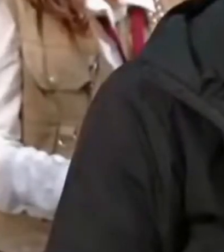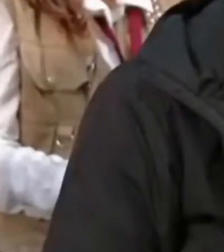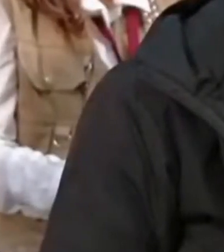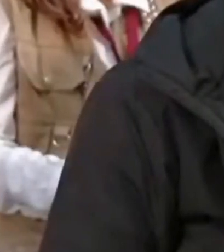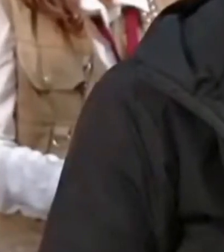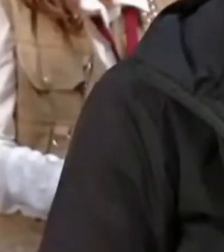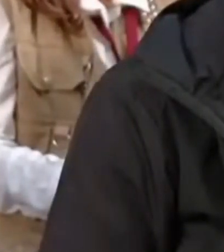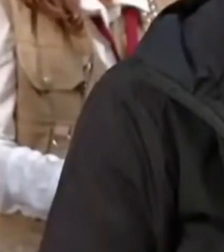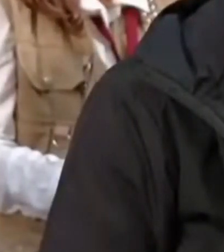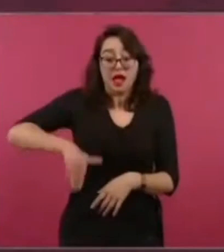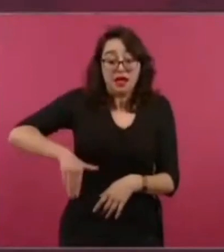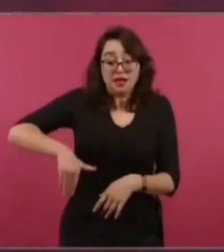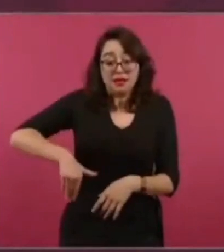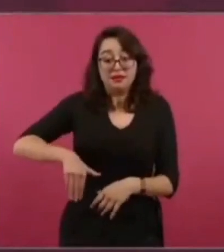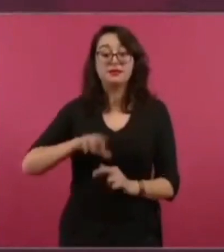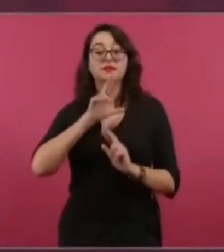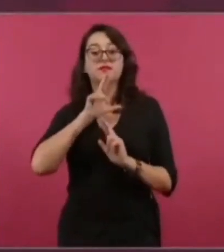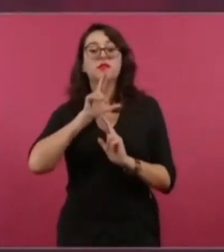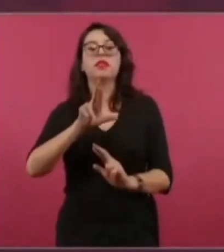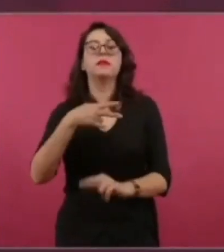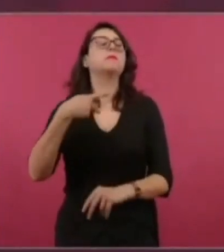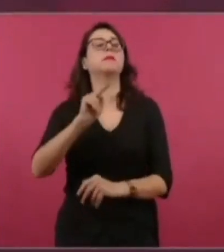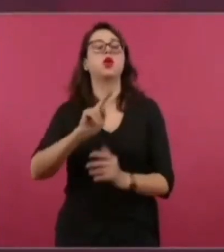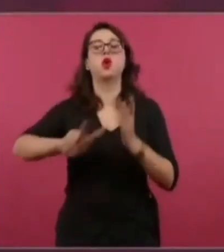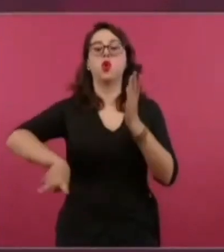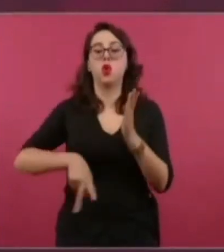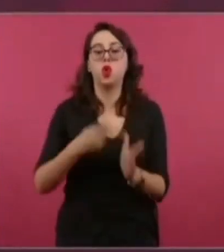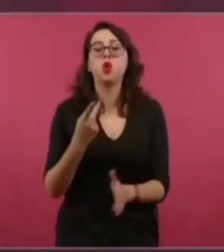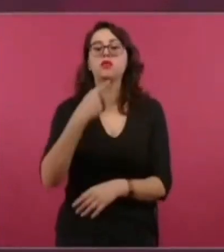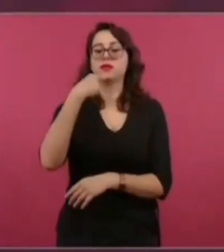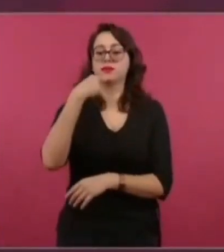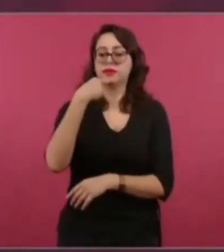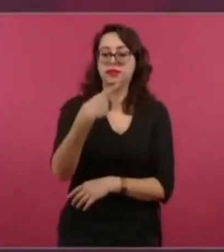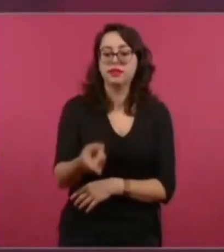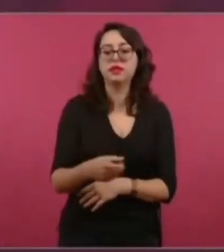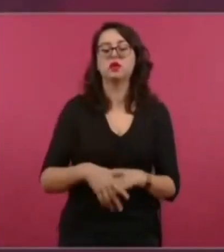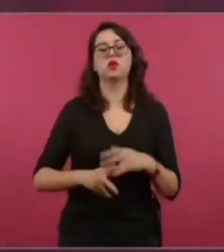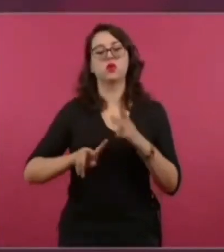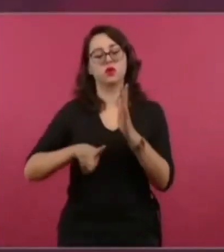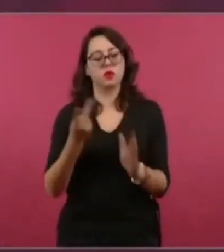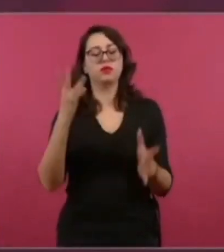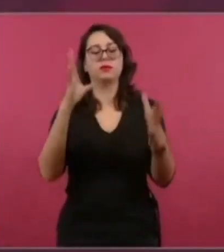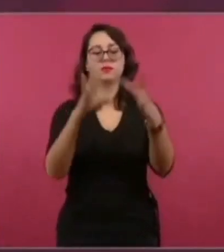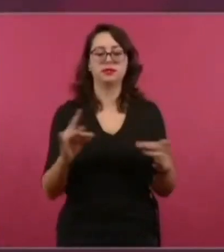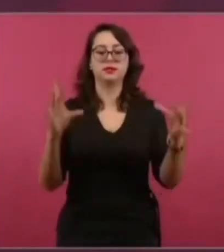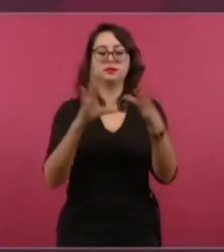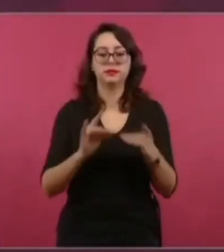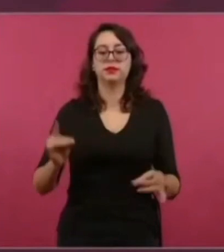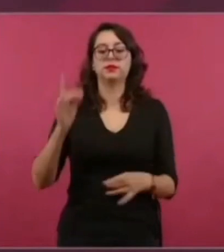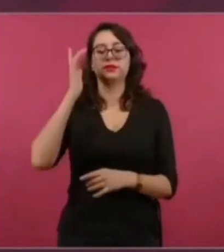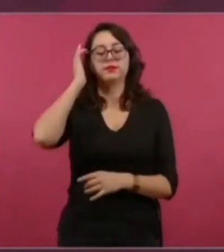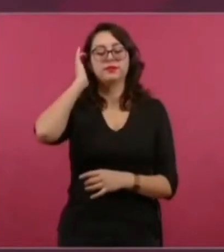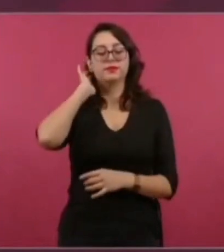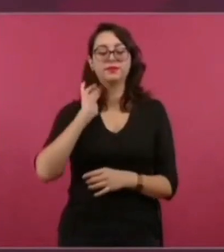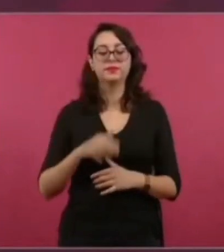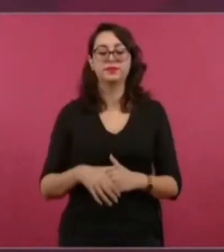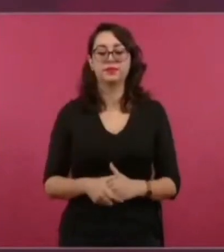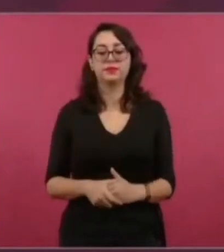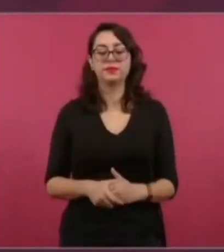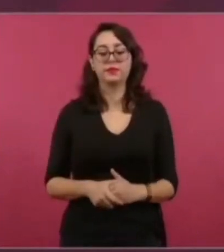texto. ¿Cómo influirá en la resolución la relación Ejecutivo Federal-Poder Judicial en este conflicto que ahora hay con los